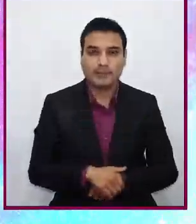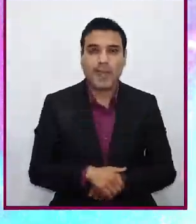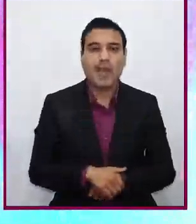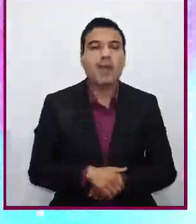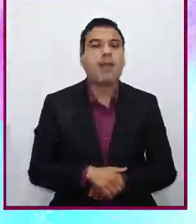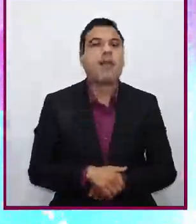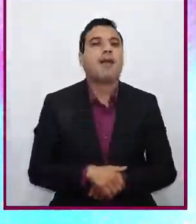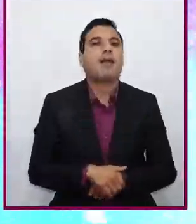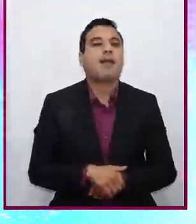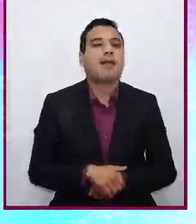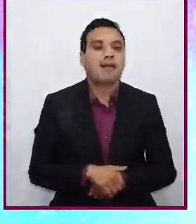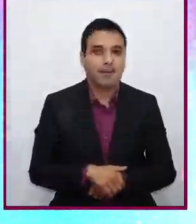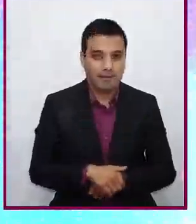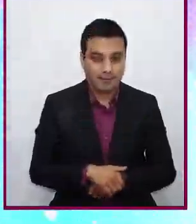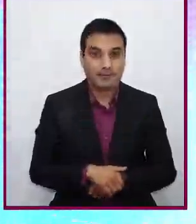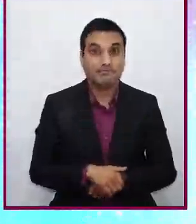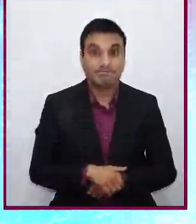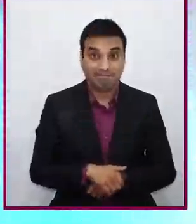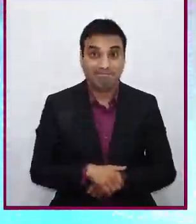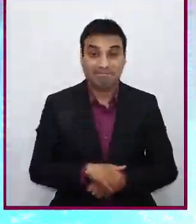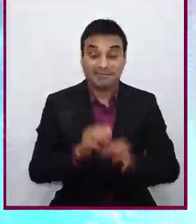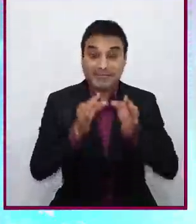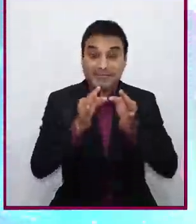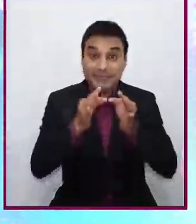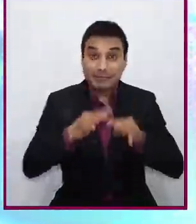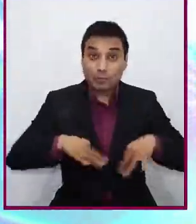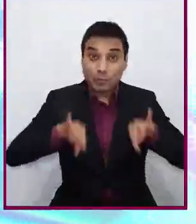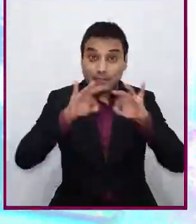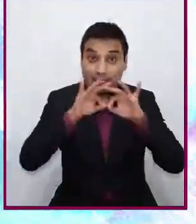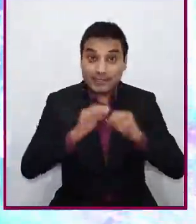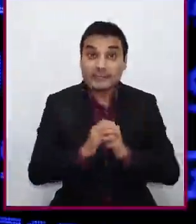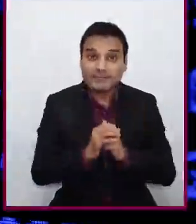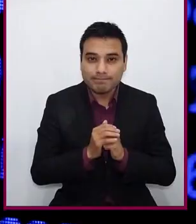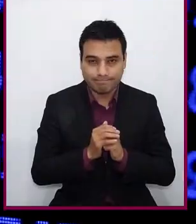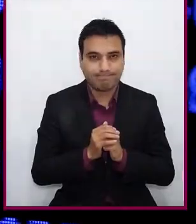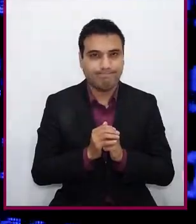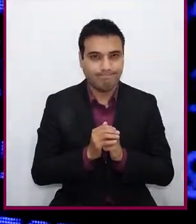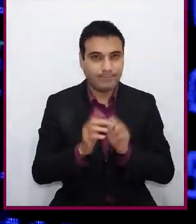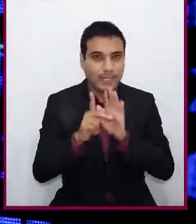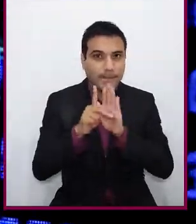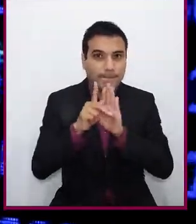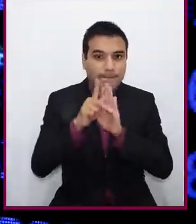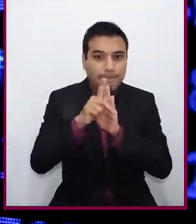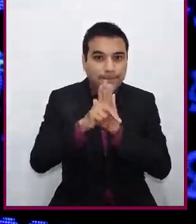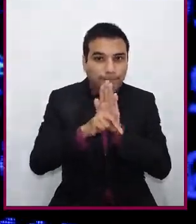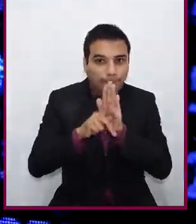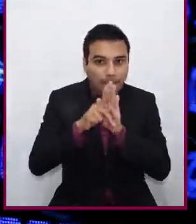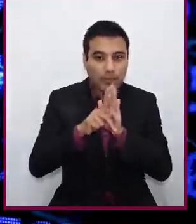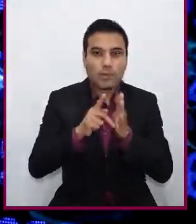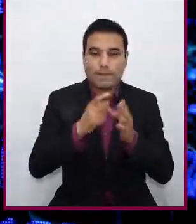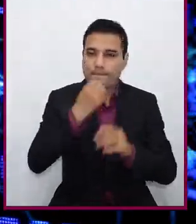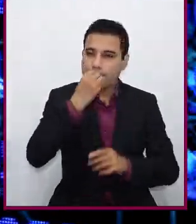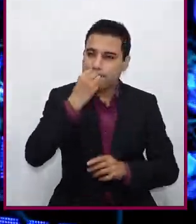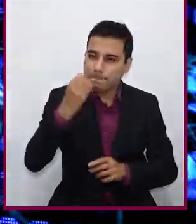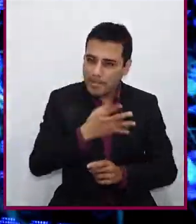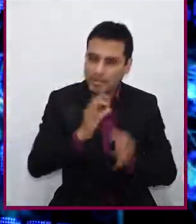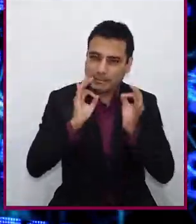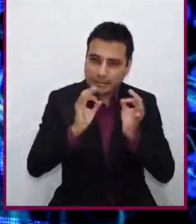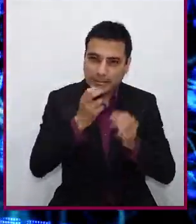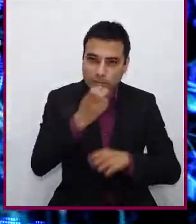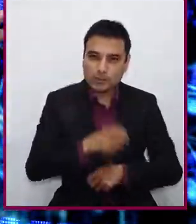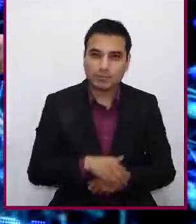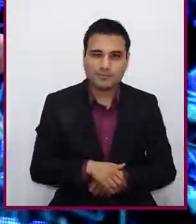artística y sublime de los contenidos usted no sabe nada mejor mayas de